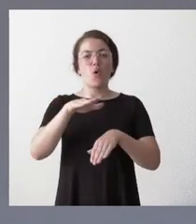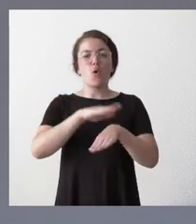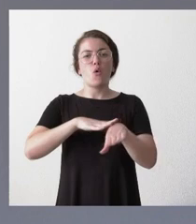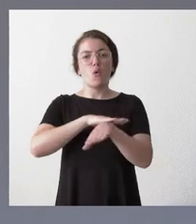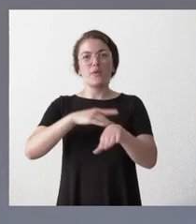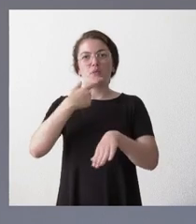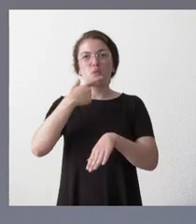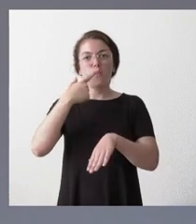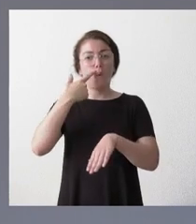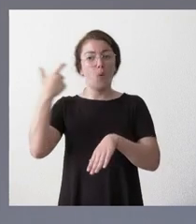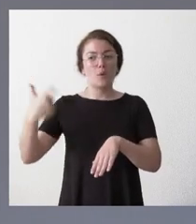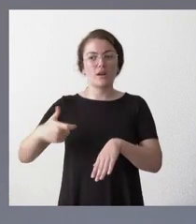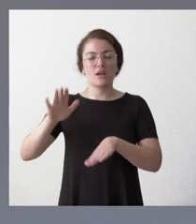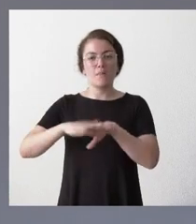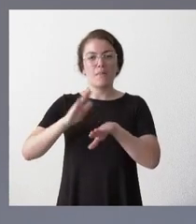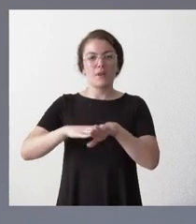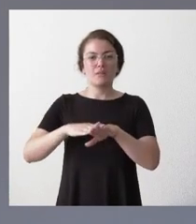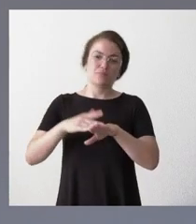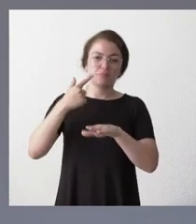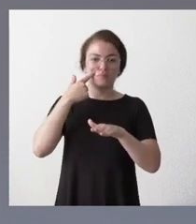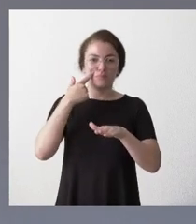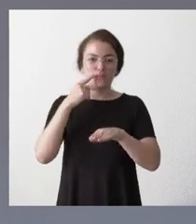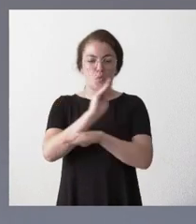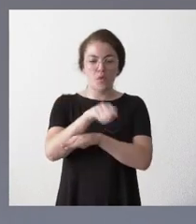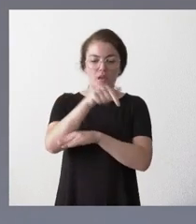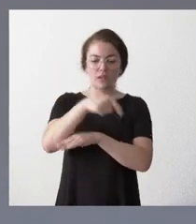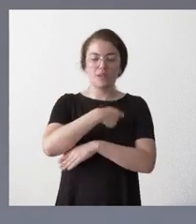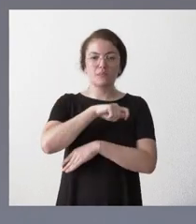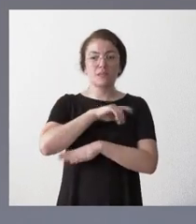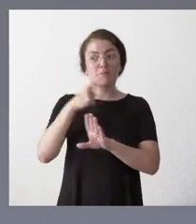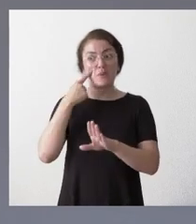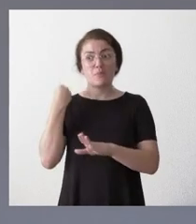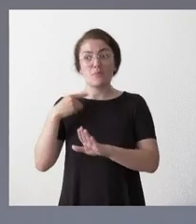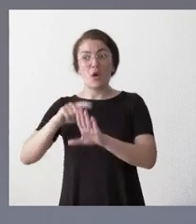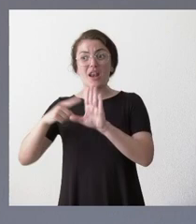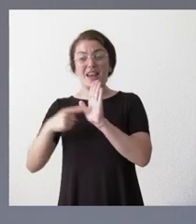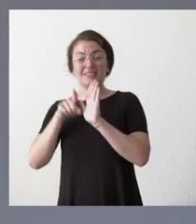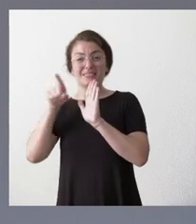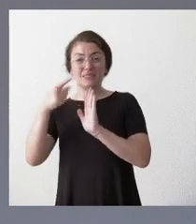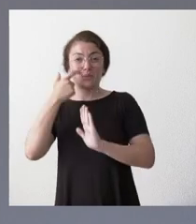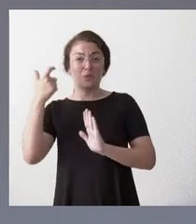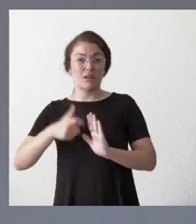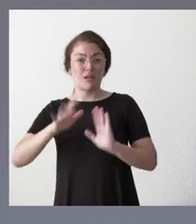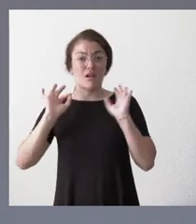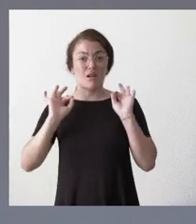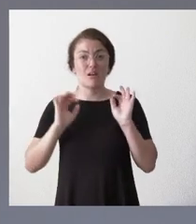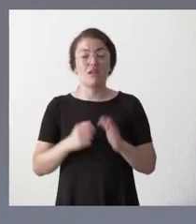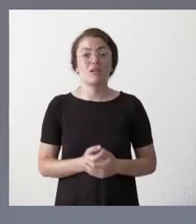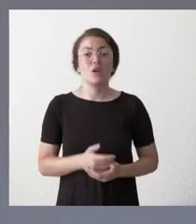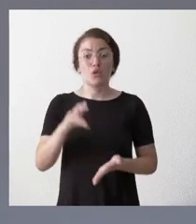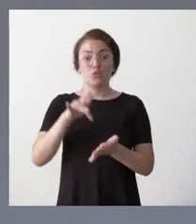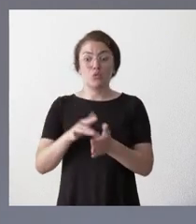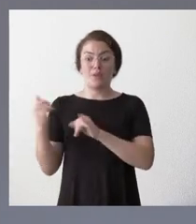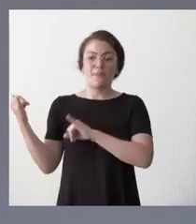España, siempre teniendo en cuenta la legislación del gobierno ucraniano, que es diferente a la que tenemos aquí. Cuando llegan a